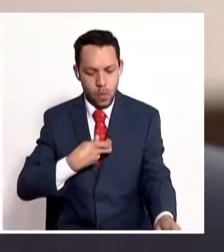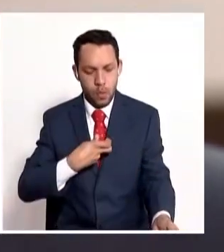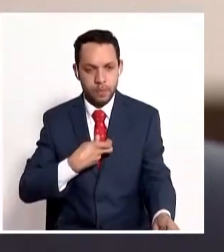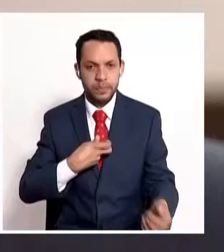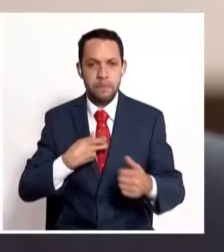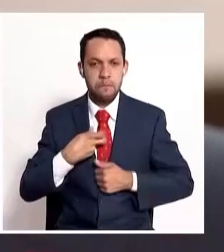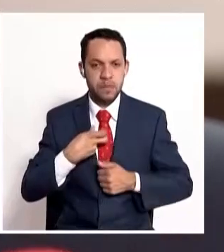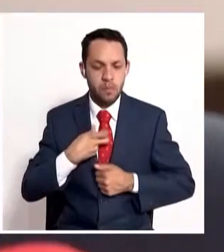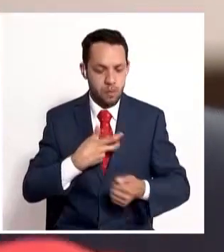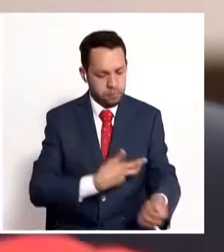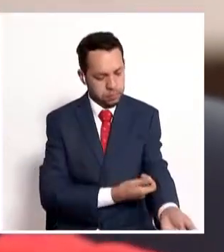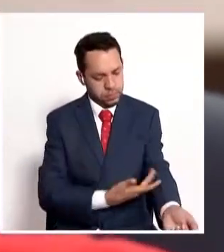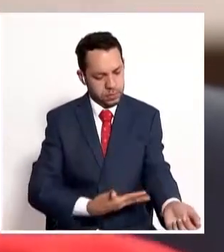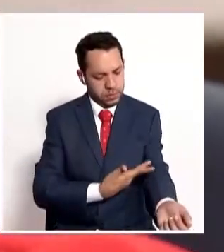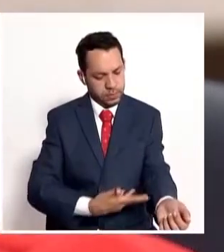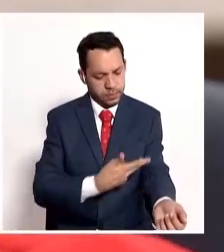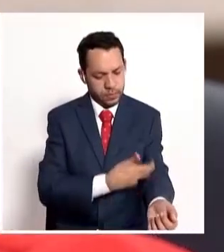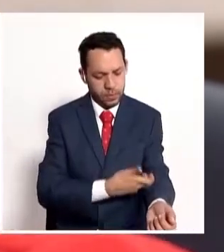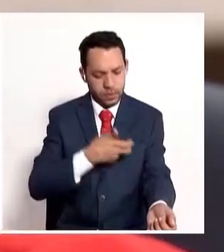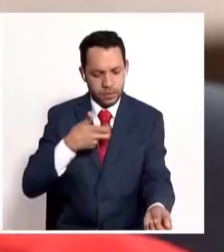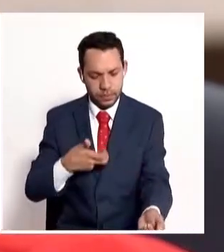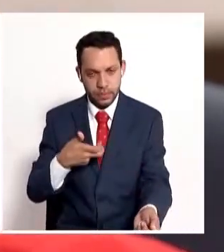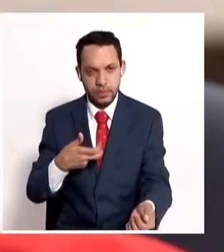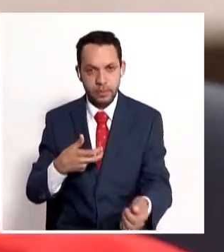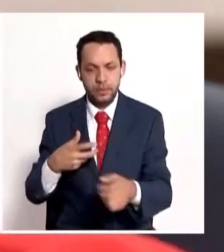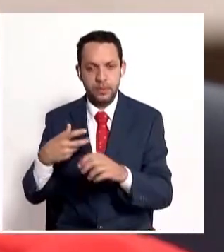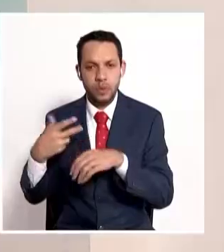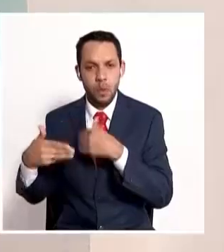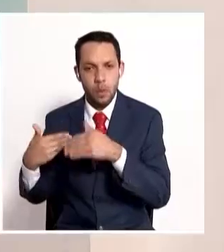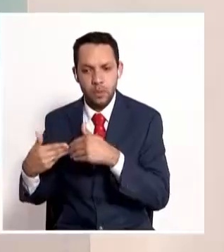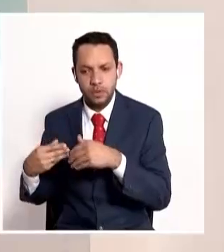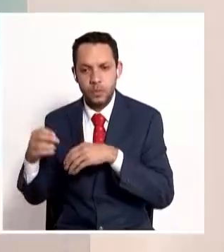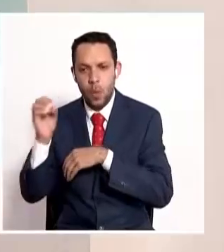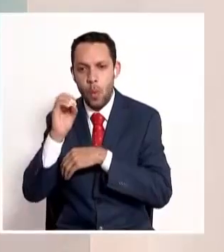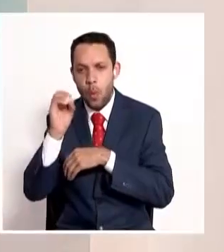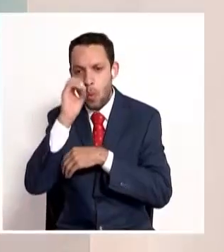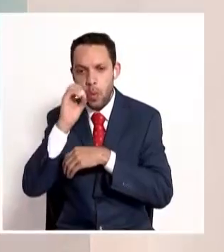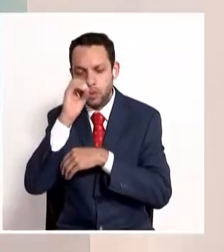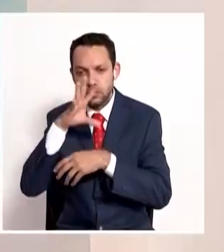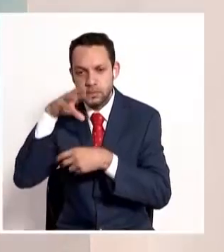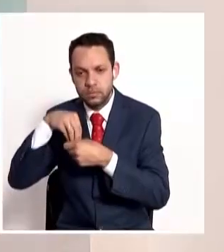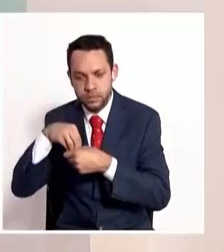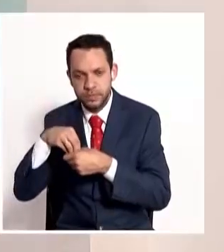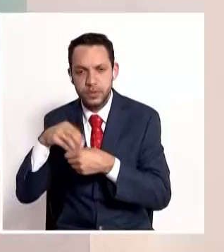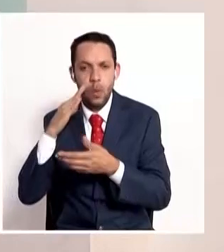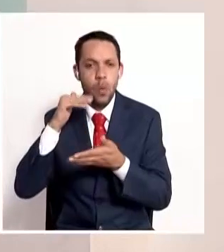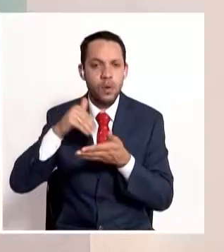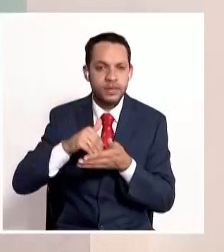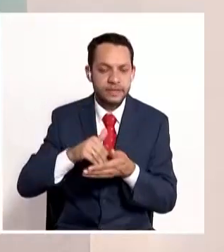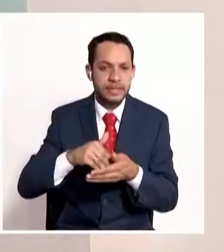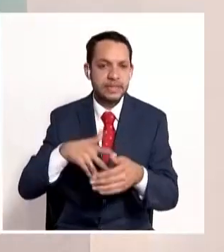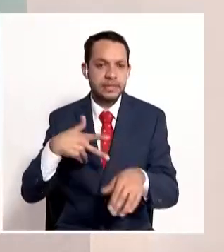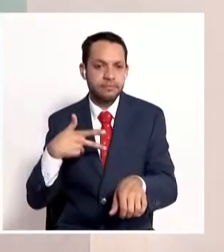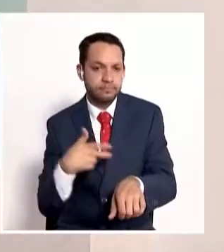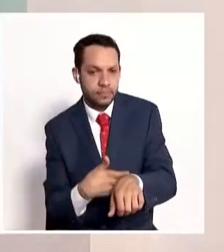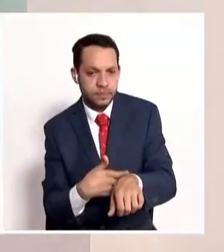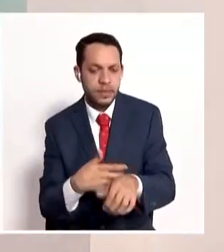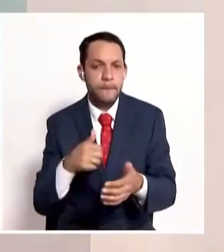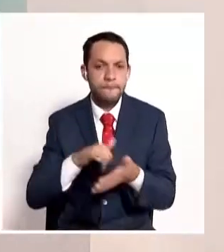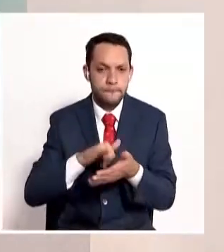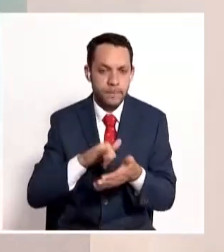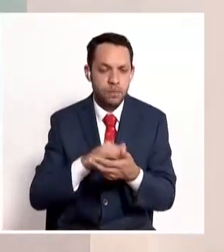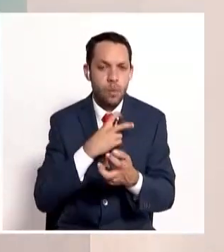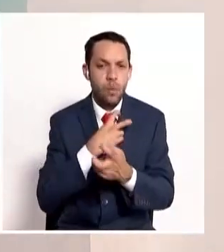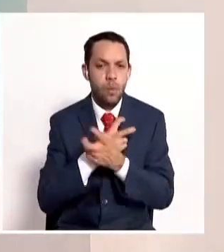cierto es hacerle un proceso agregarle ciertas sustancias o solo entre ellas y volverla a aplicar para estimular y algo que va